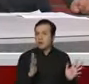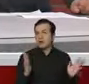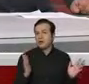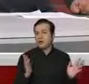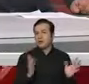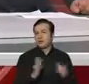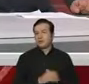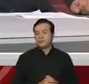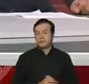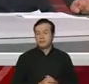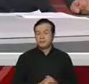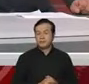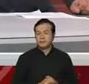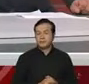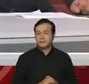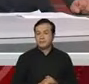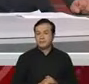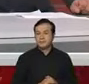Ecuador?